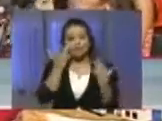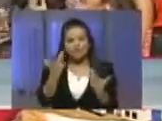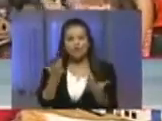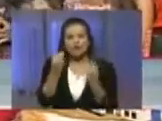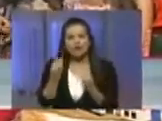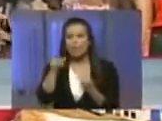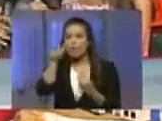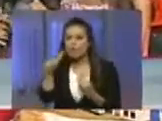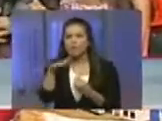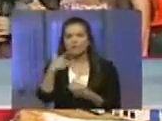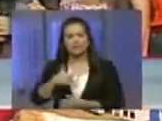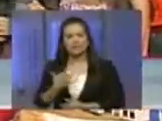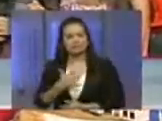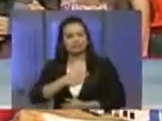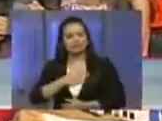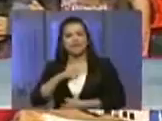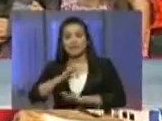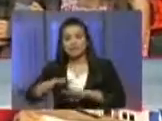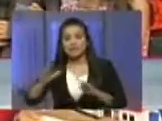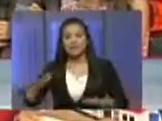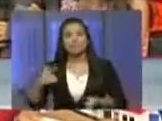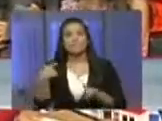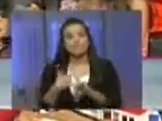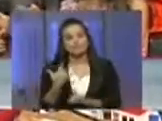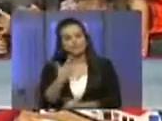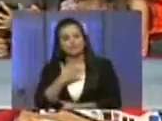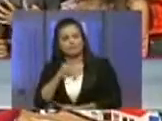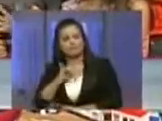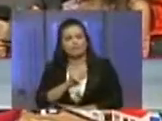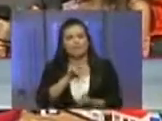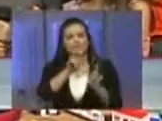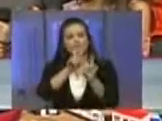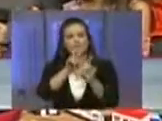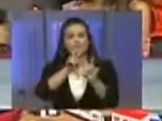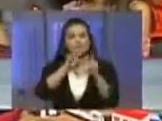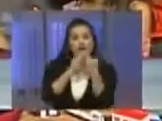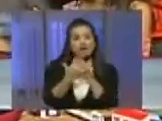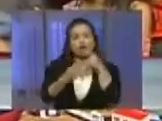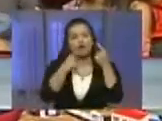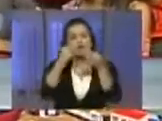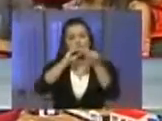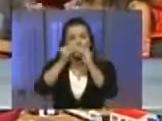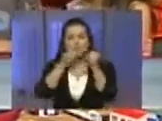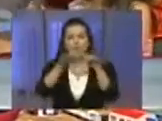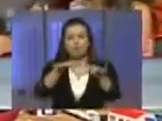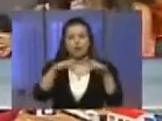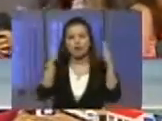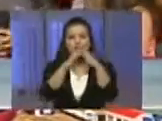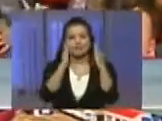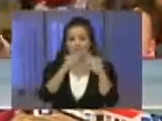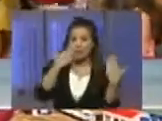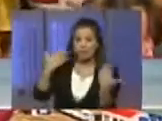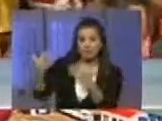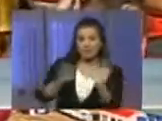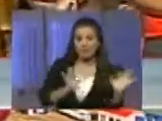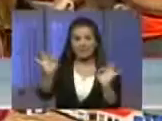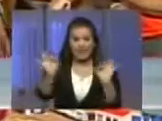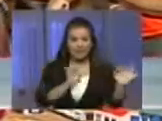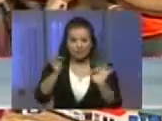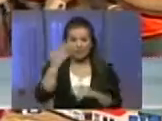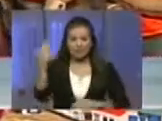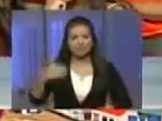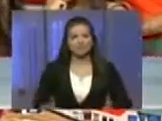Popular de los niños y la querencia de la gran misión barrio nuevo barrio tricolor adelante lismar